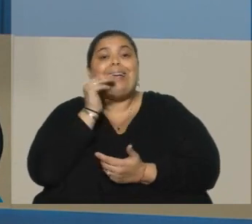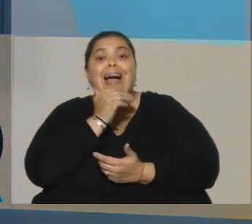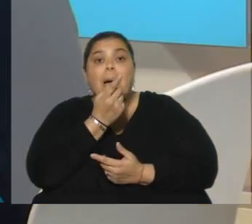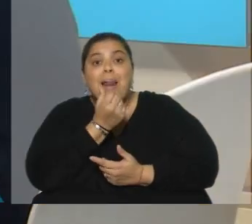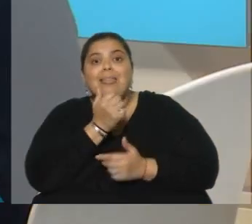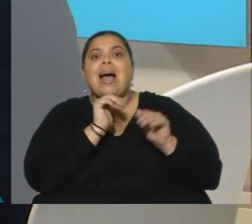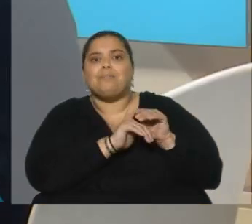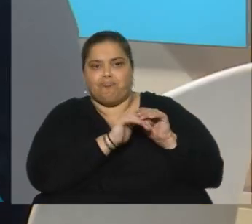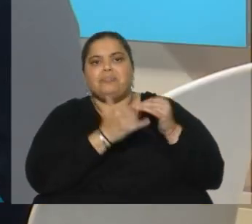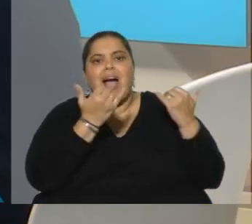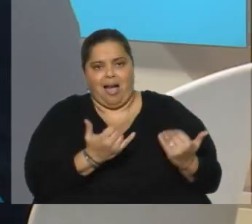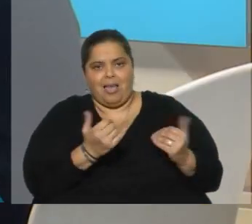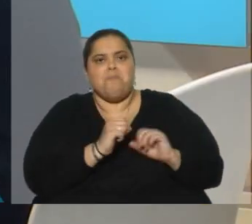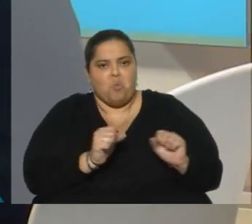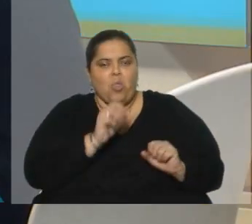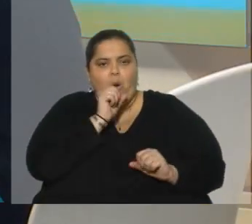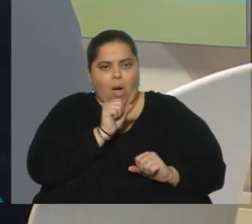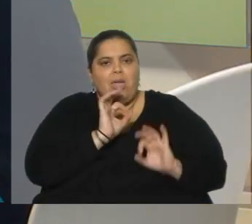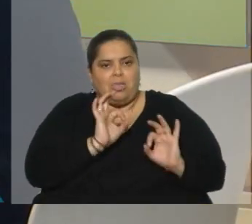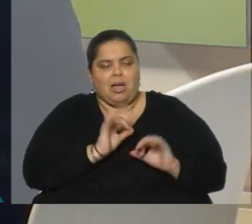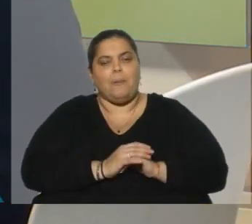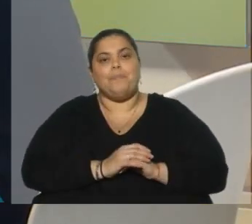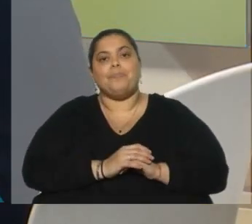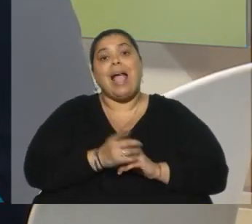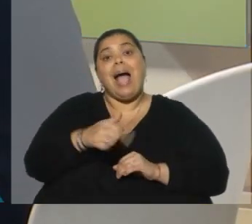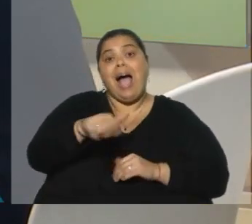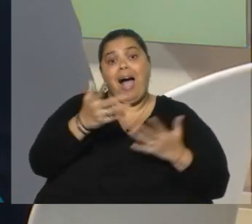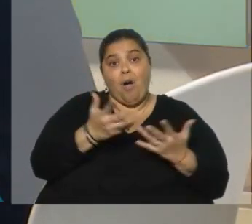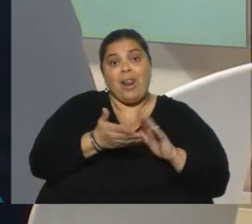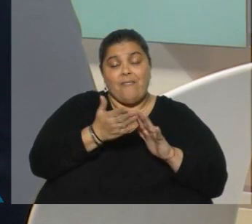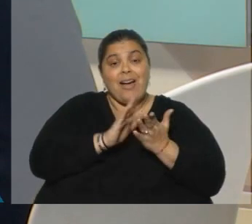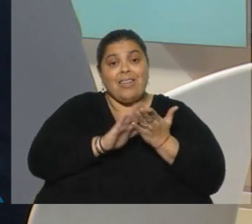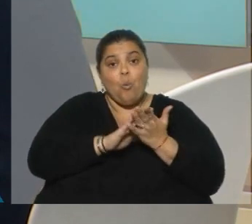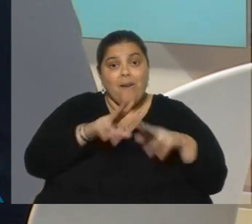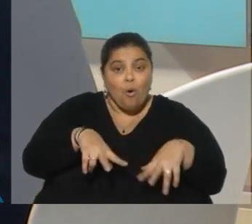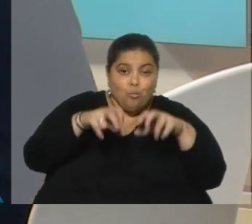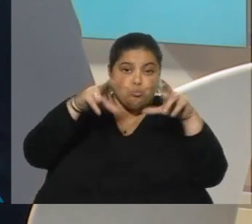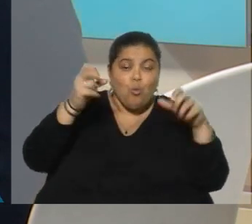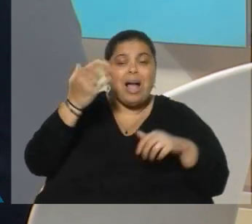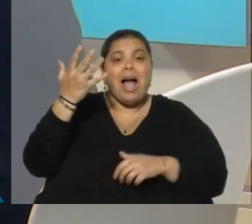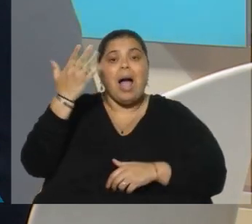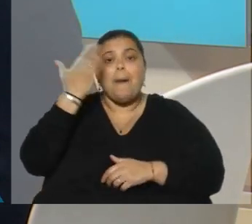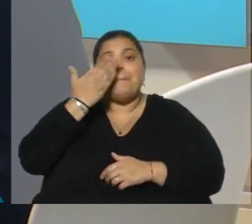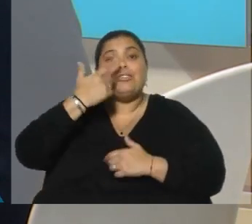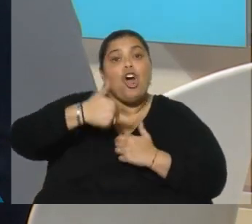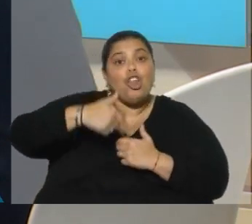situación. Y ahora decidieron, nuevamente se va a buscar petróleo en el mar de jurisdicción uruguaya,